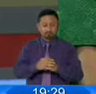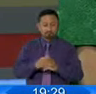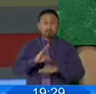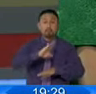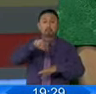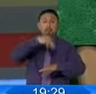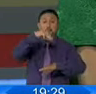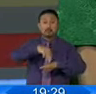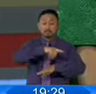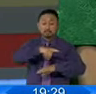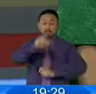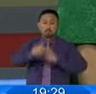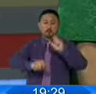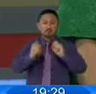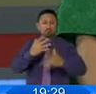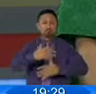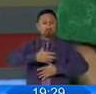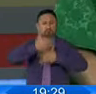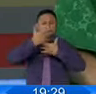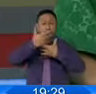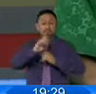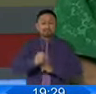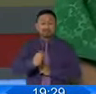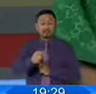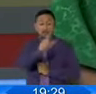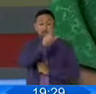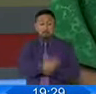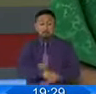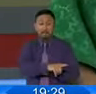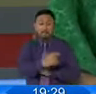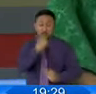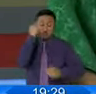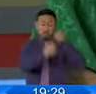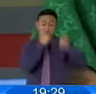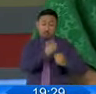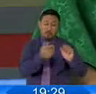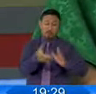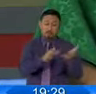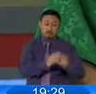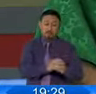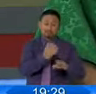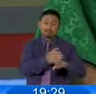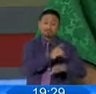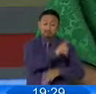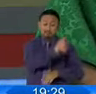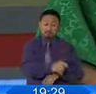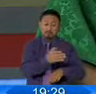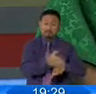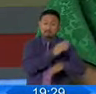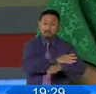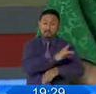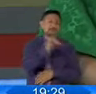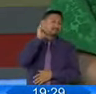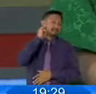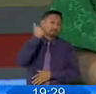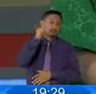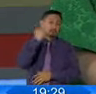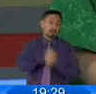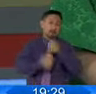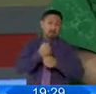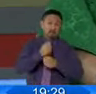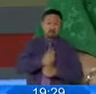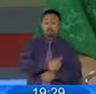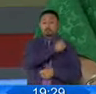Ciudad de Machachi, una multitud enardecida estuvo a punto de linchar a un sujeto que habría intentado secuestrar a una niña de 10 años. Cuando llegó